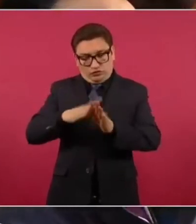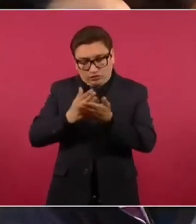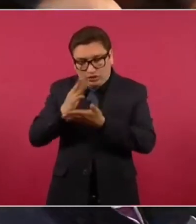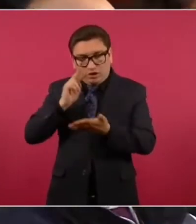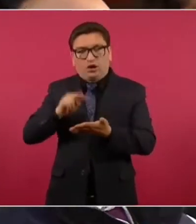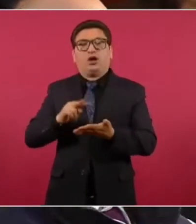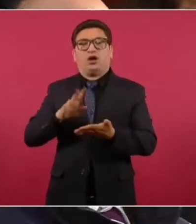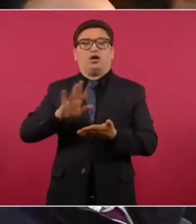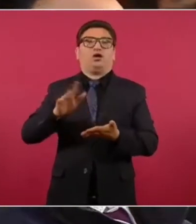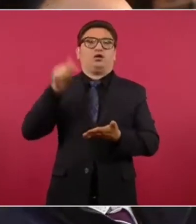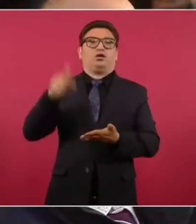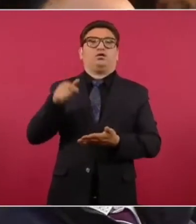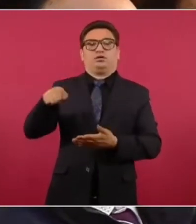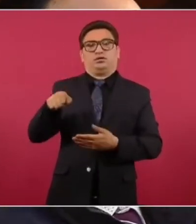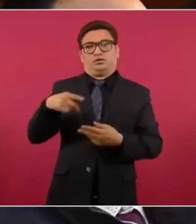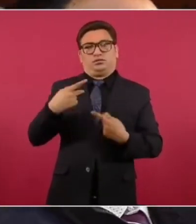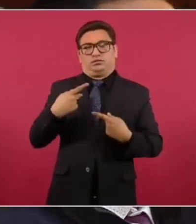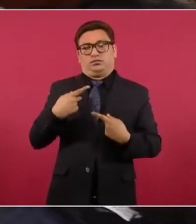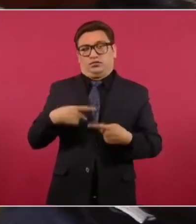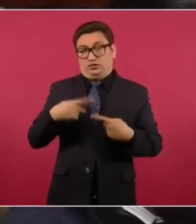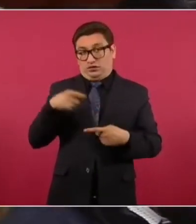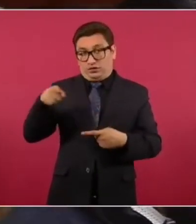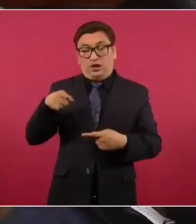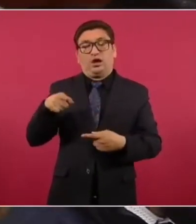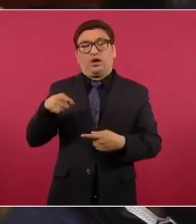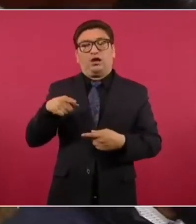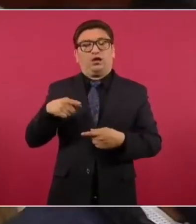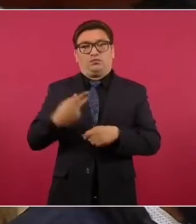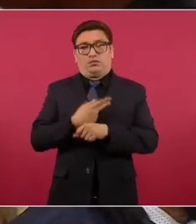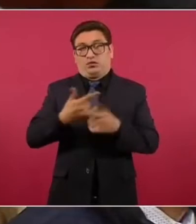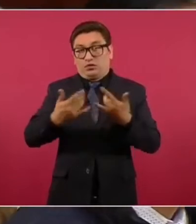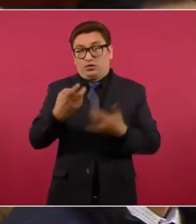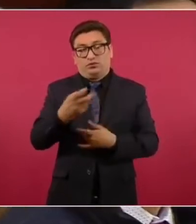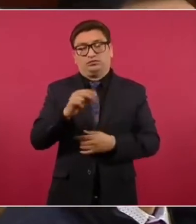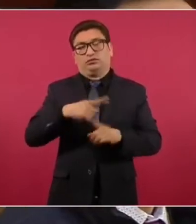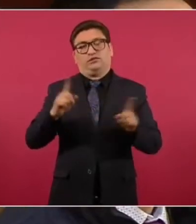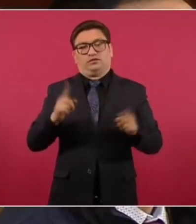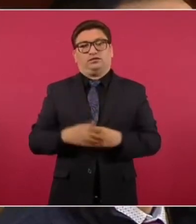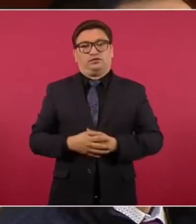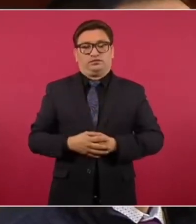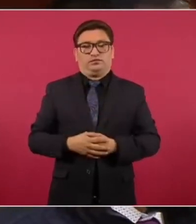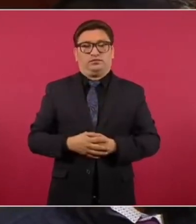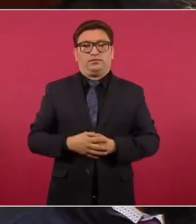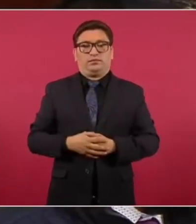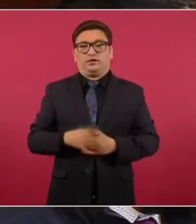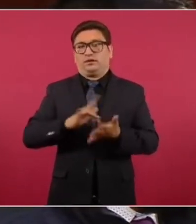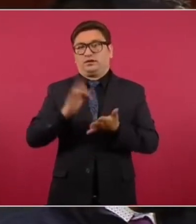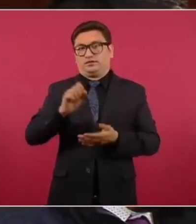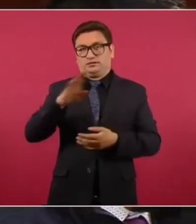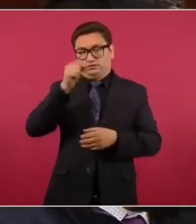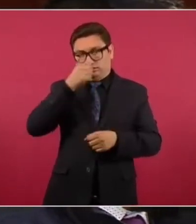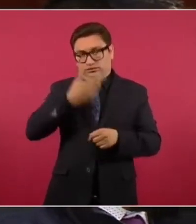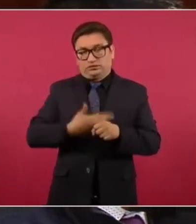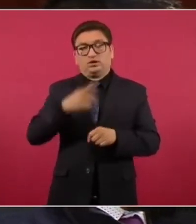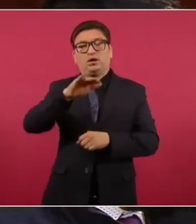información, que las cosas no fueron así. Entonces, pues muchas gracias, subsecretario. Y